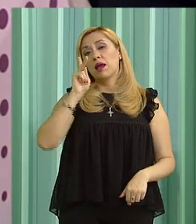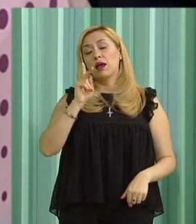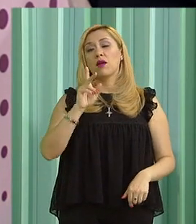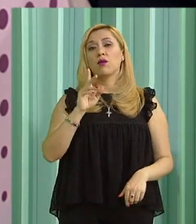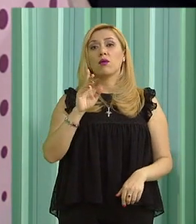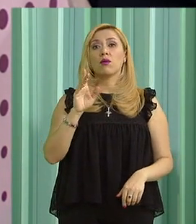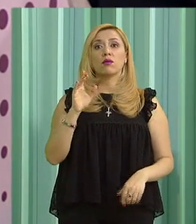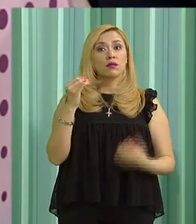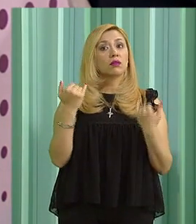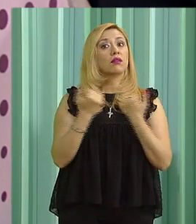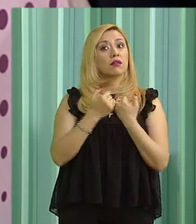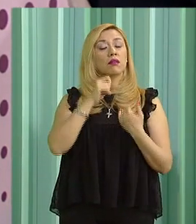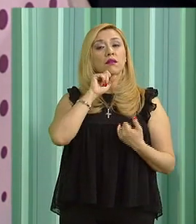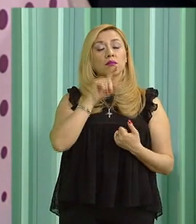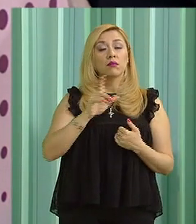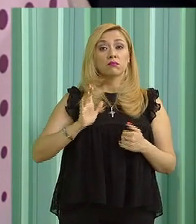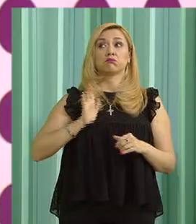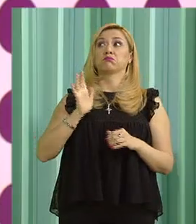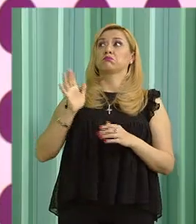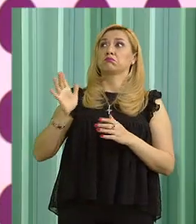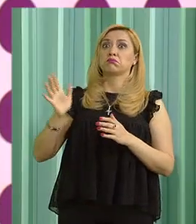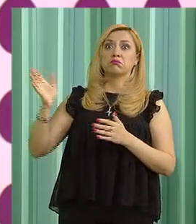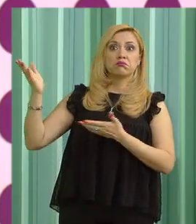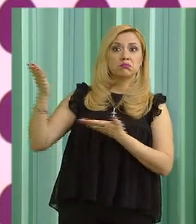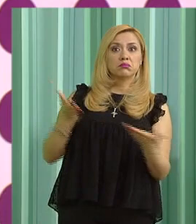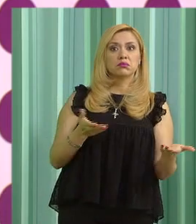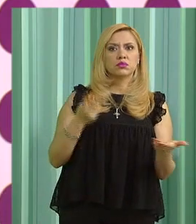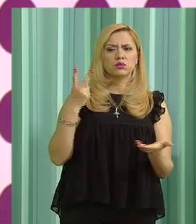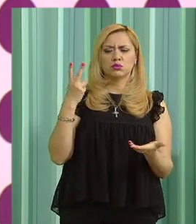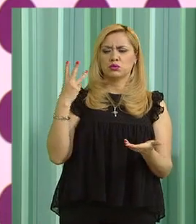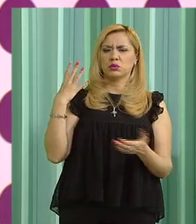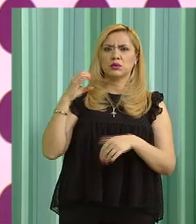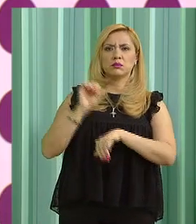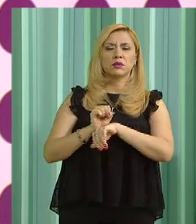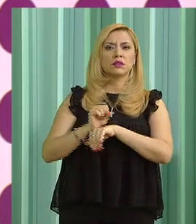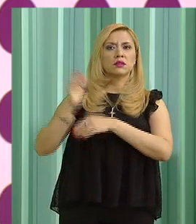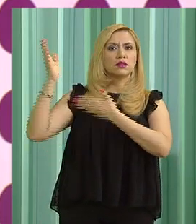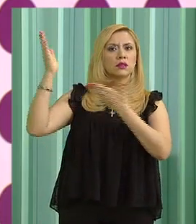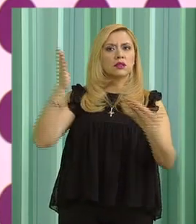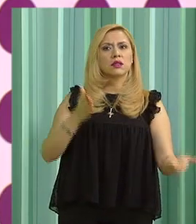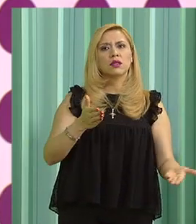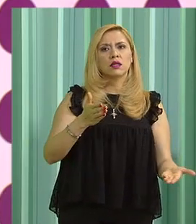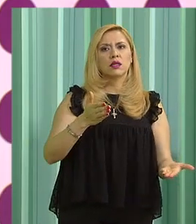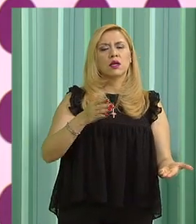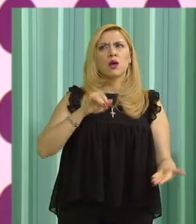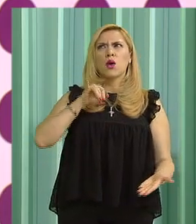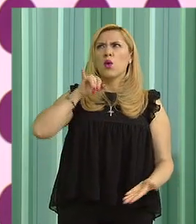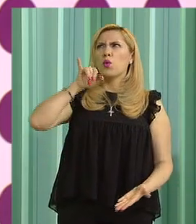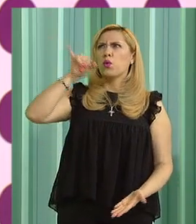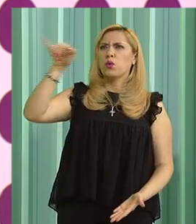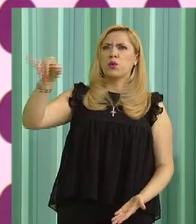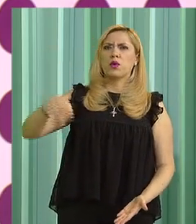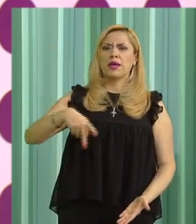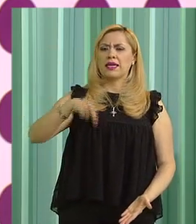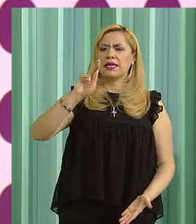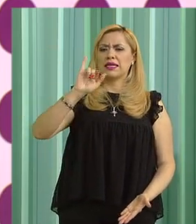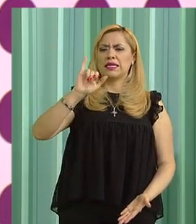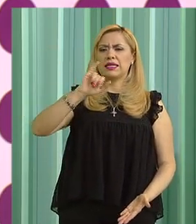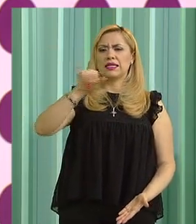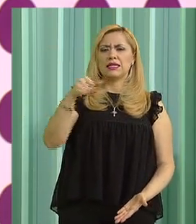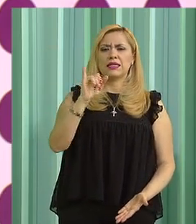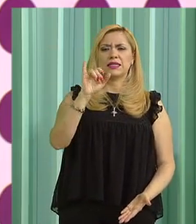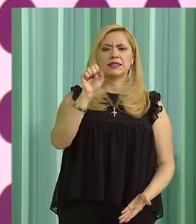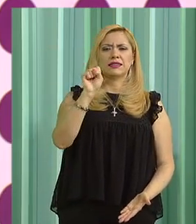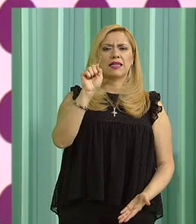no pensaríamos que están en México, ¿no? O sea, por ejemplo, hace 2 semanas llegó una familia de Kirguistán, que es como súper compleja su integración porque además hablan